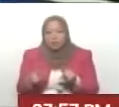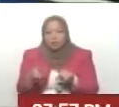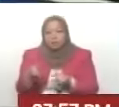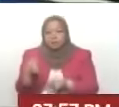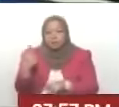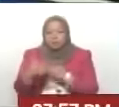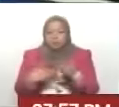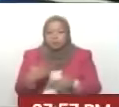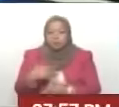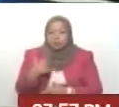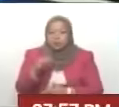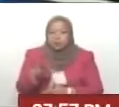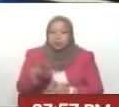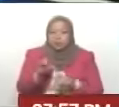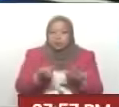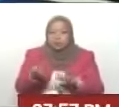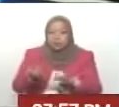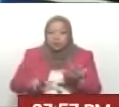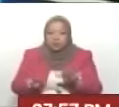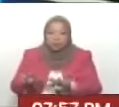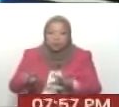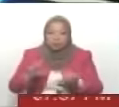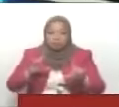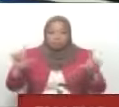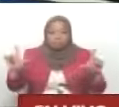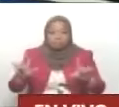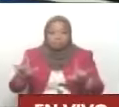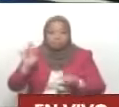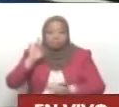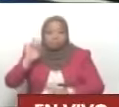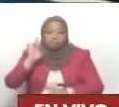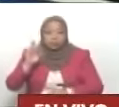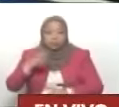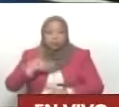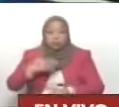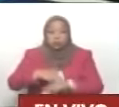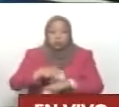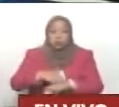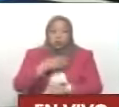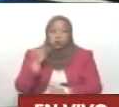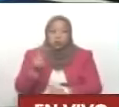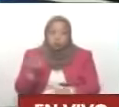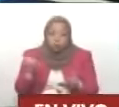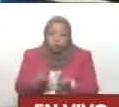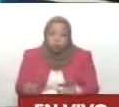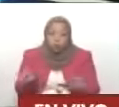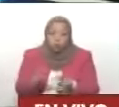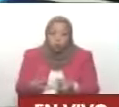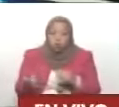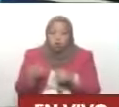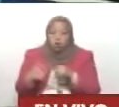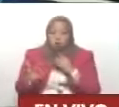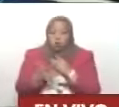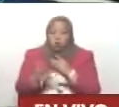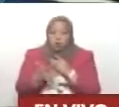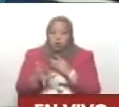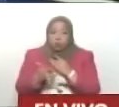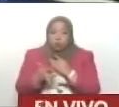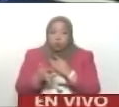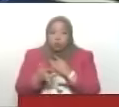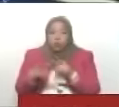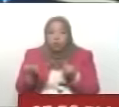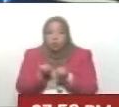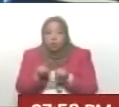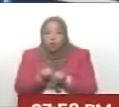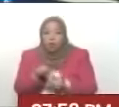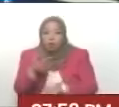canales tenemos 5, 6, 7 canales. Y le digo a la juventud, empiece a averiguar, hay otras plataformas, hay una plataforma